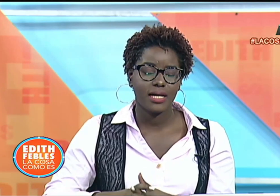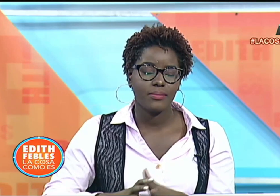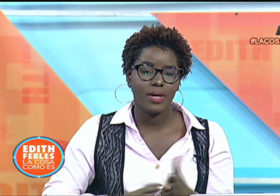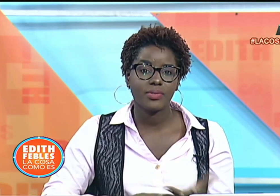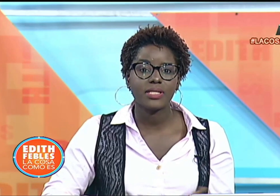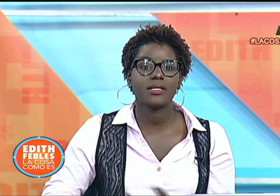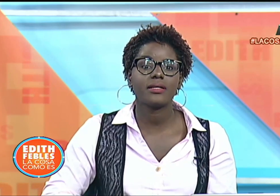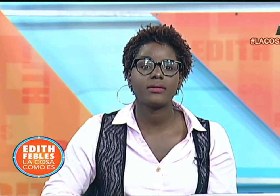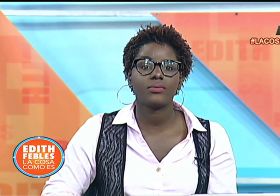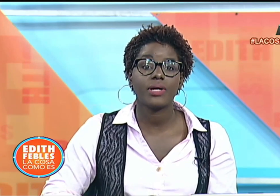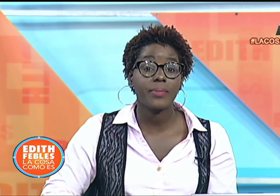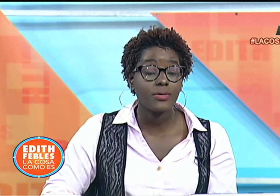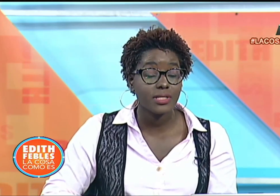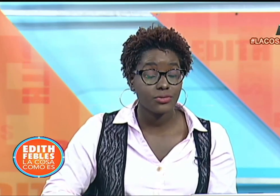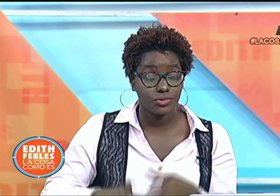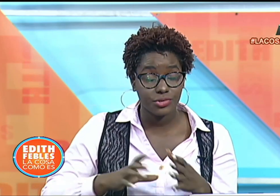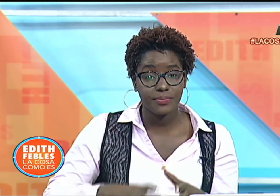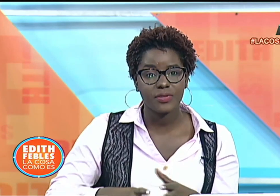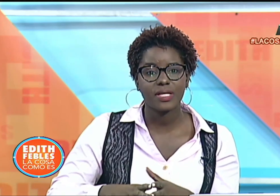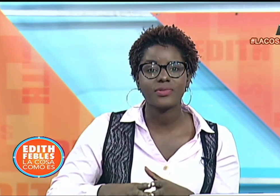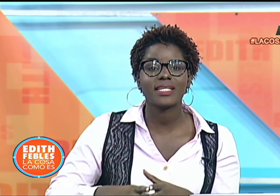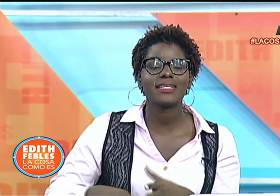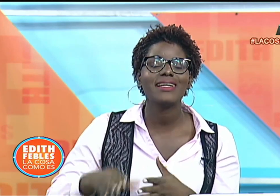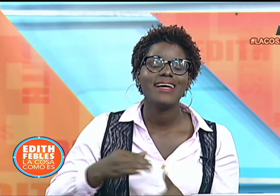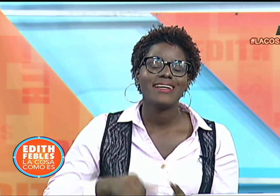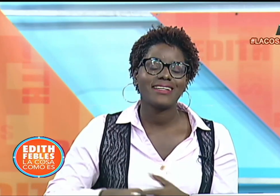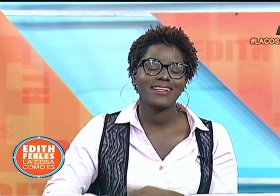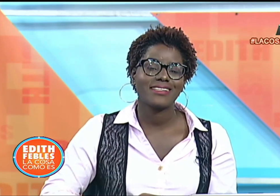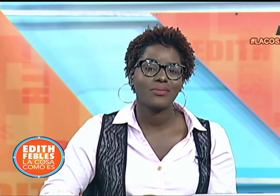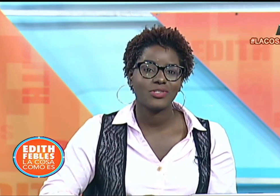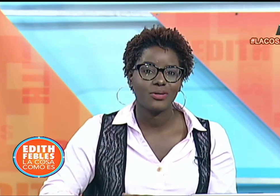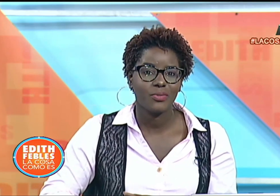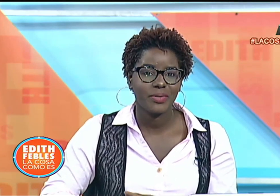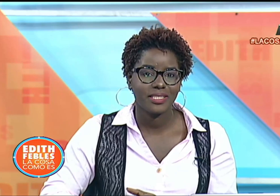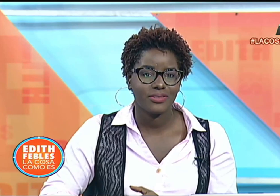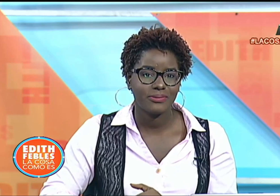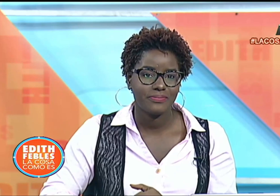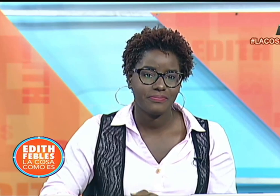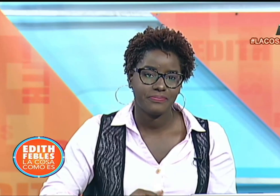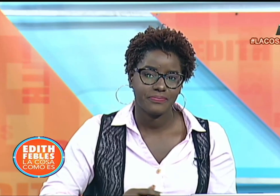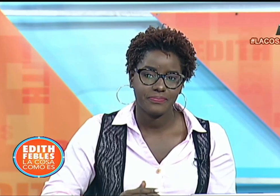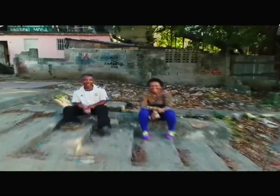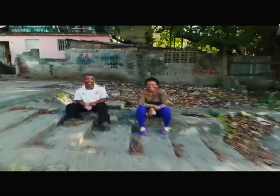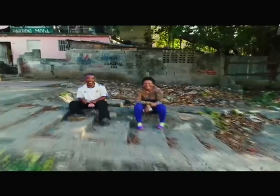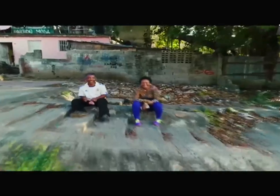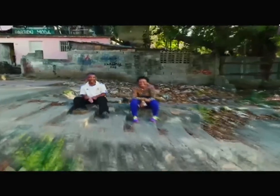social. Vamos a hacer una pausa, nosotros pausamos aquí y regresamos en un momentito.